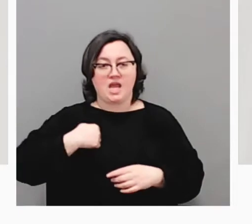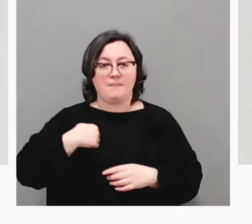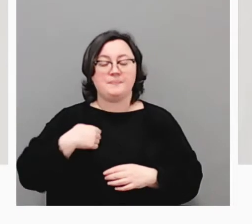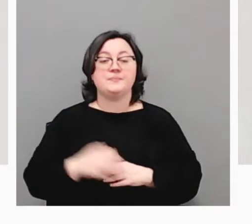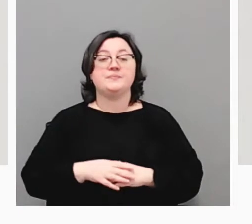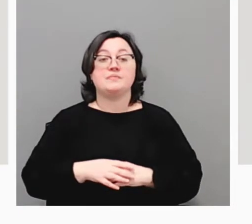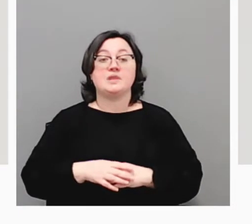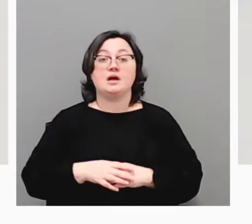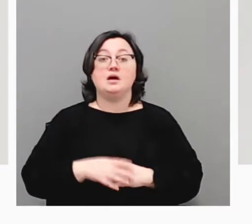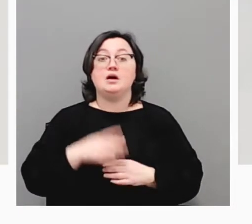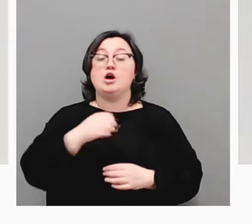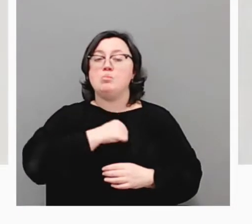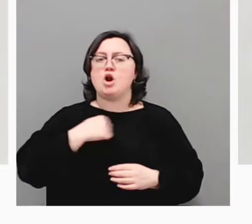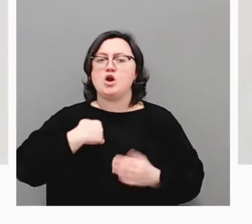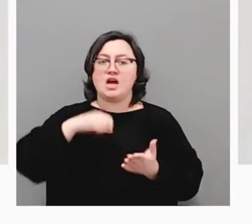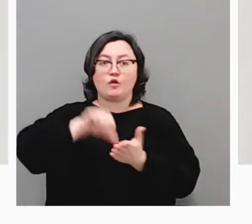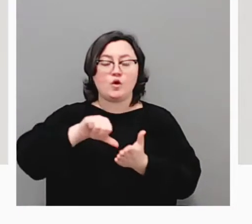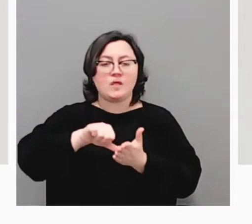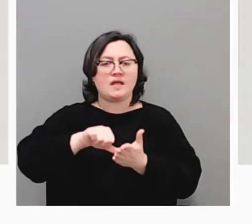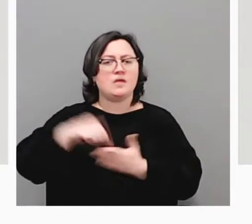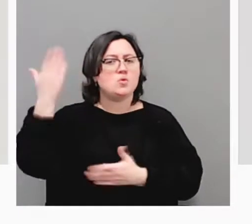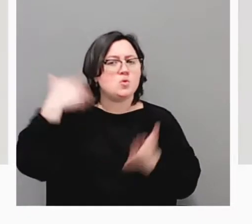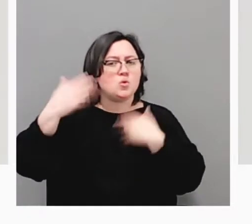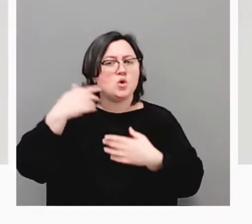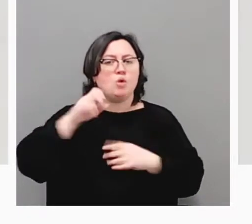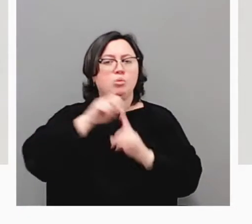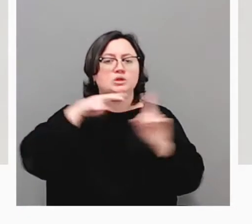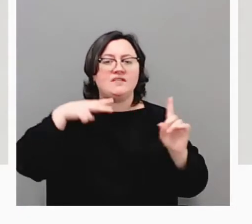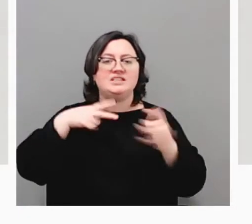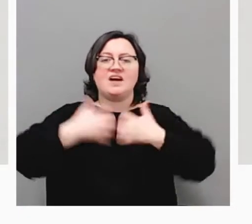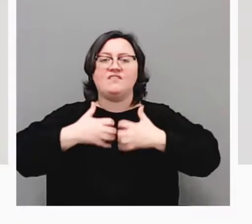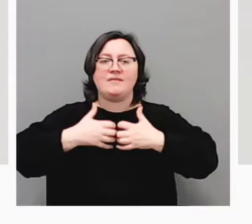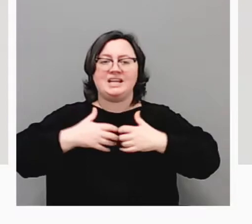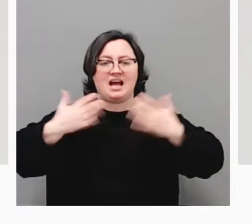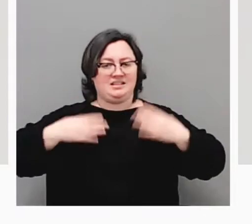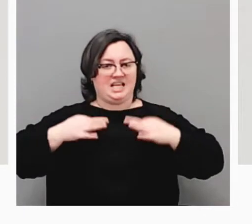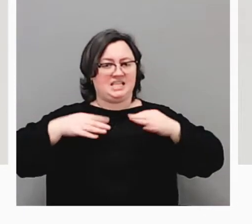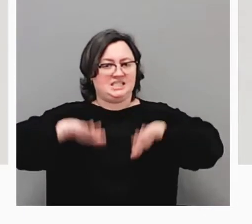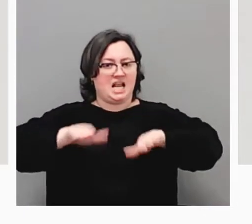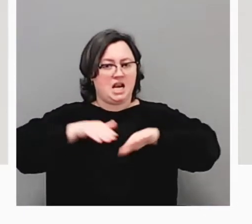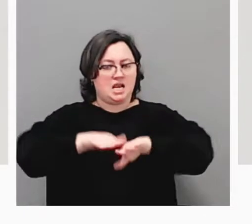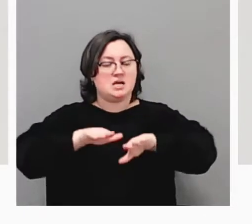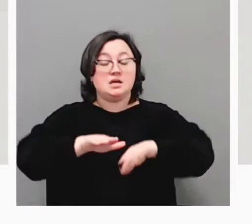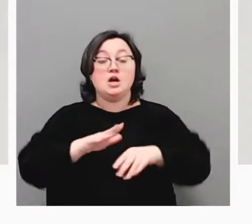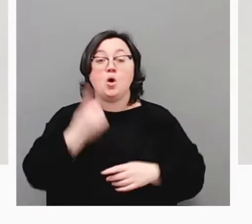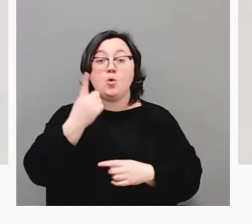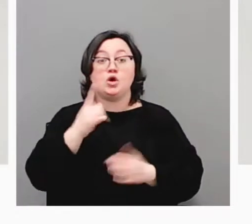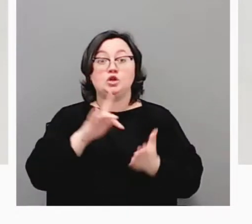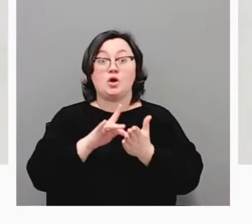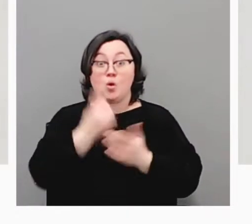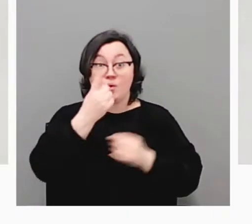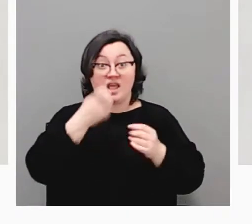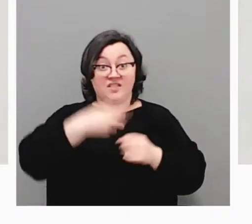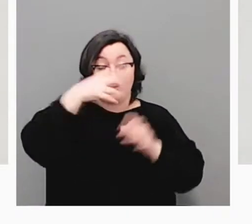una ciudad que tuvo mucha relevancia desde el punto de vista también de las fábricas textiles, y uno de ellos ha sido